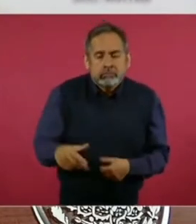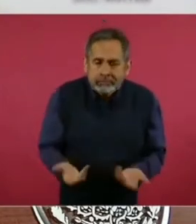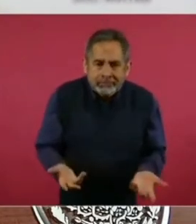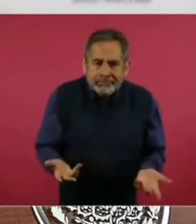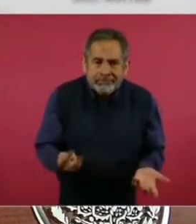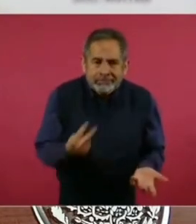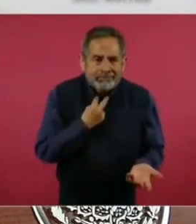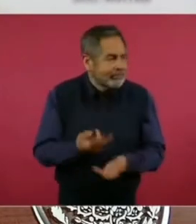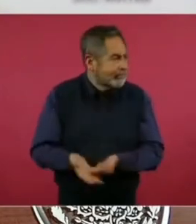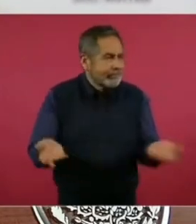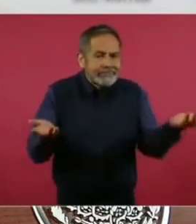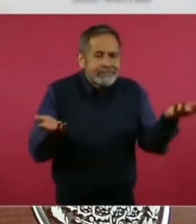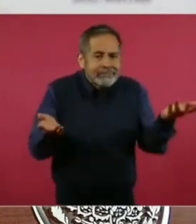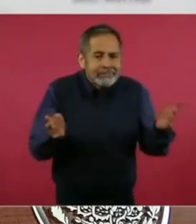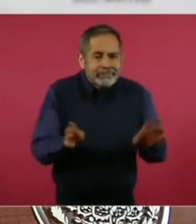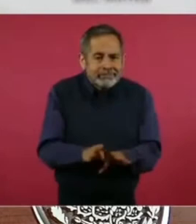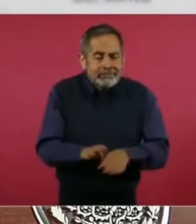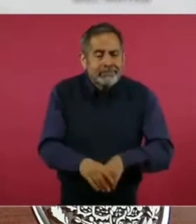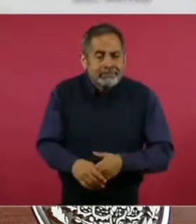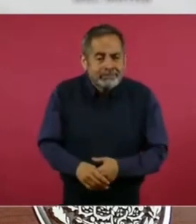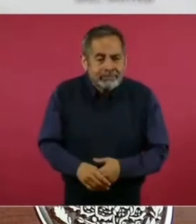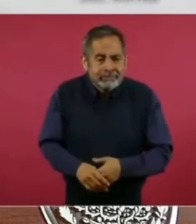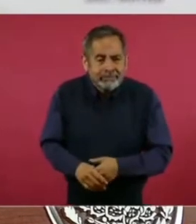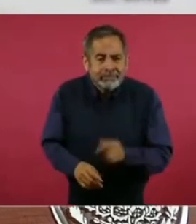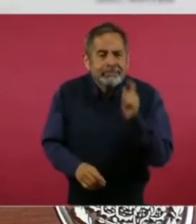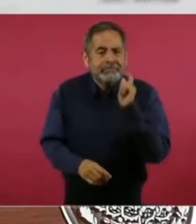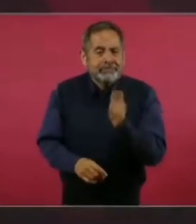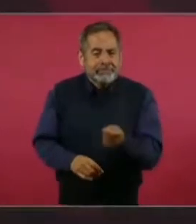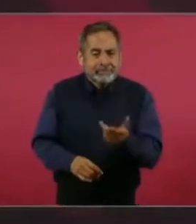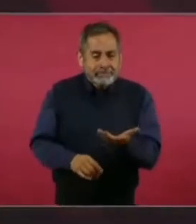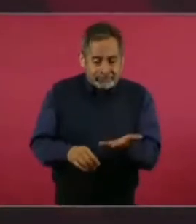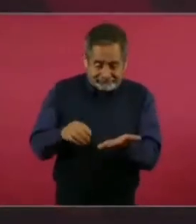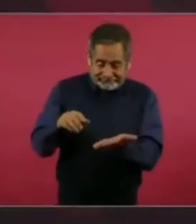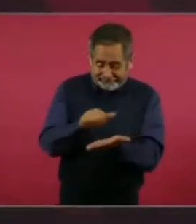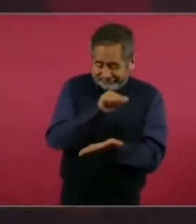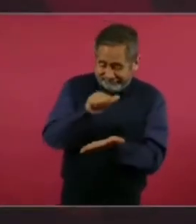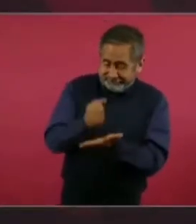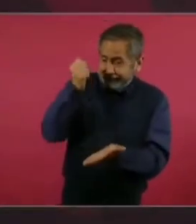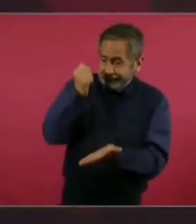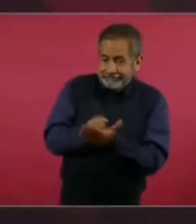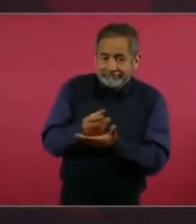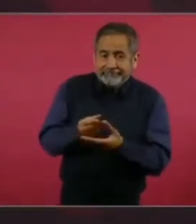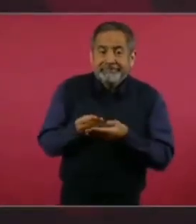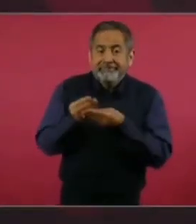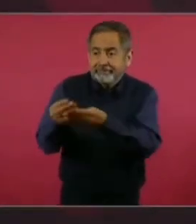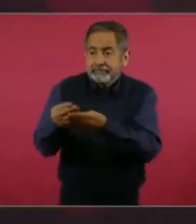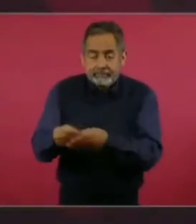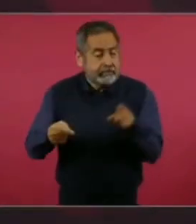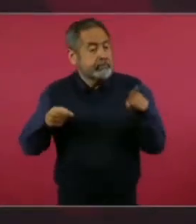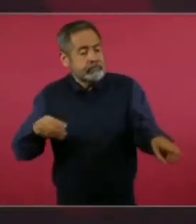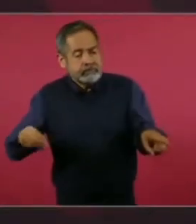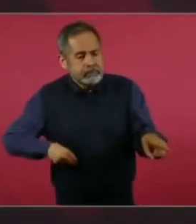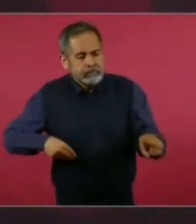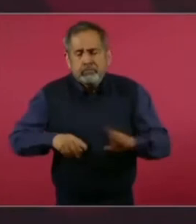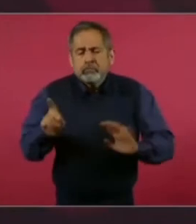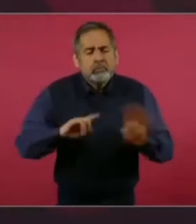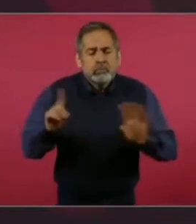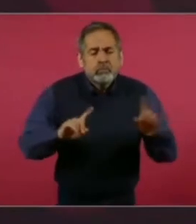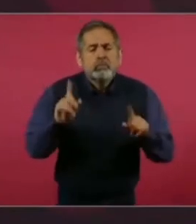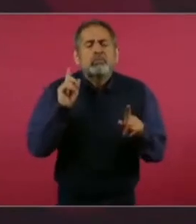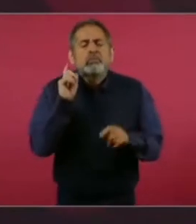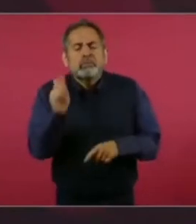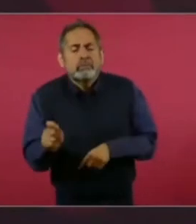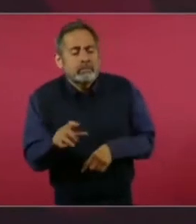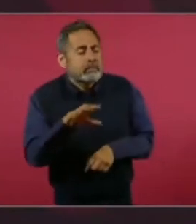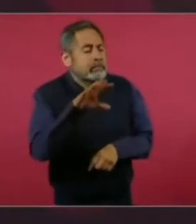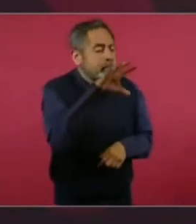Y la orden de aprehensión no significaba que ya era culpable, era